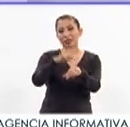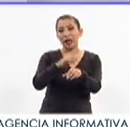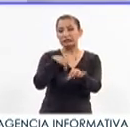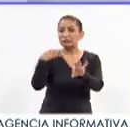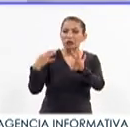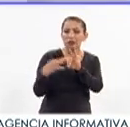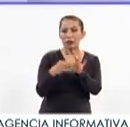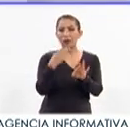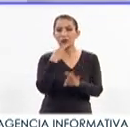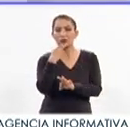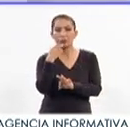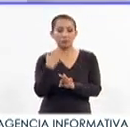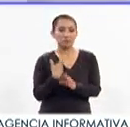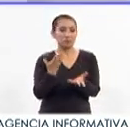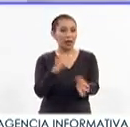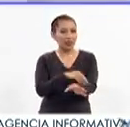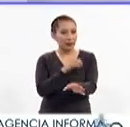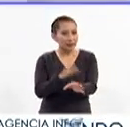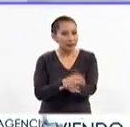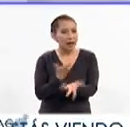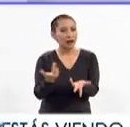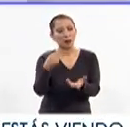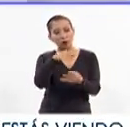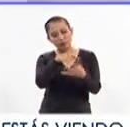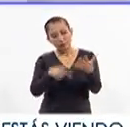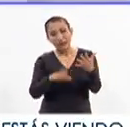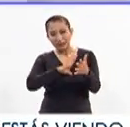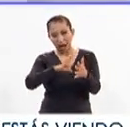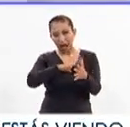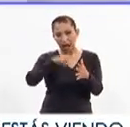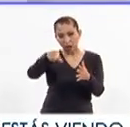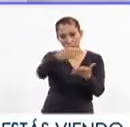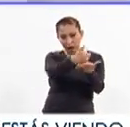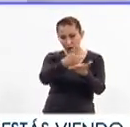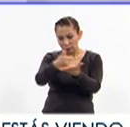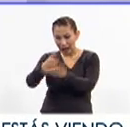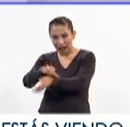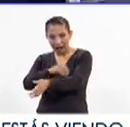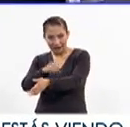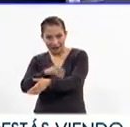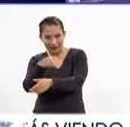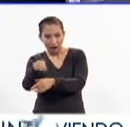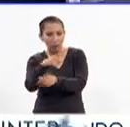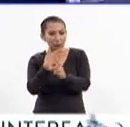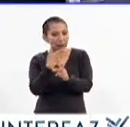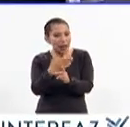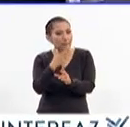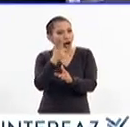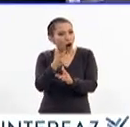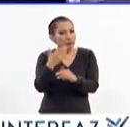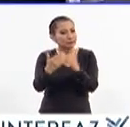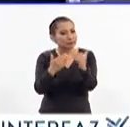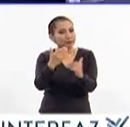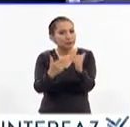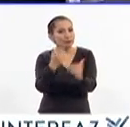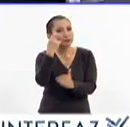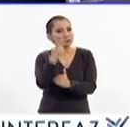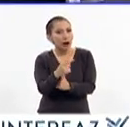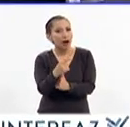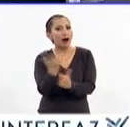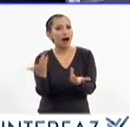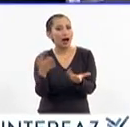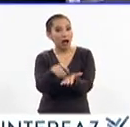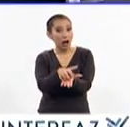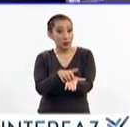la eficiencia energética. Utilizar las fuentes que ya existen, que ya tenemos en este momento, de una forma mucho más eficiente